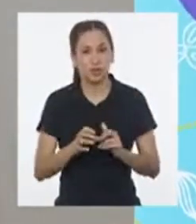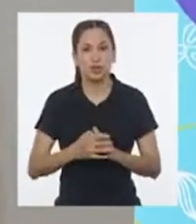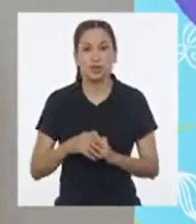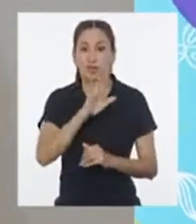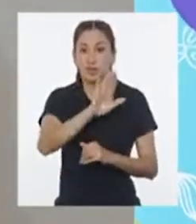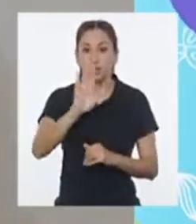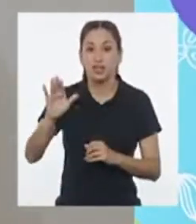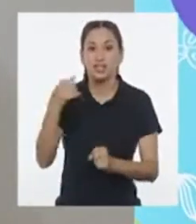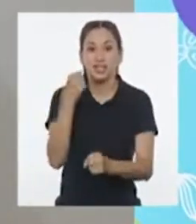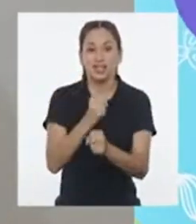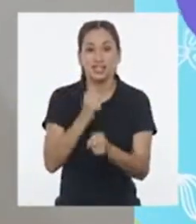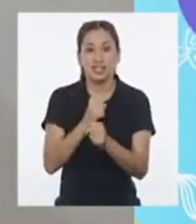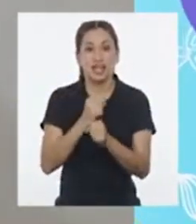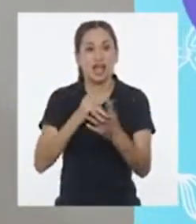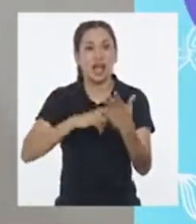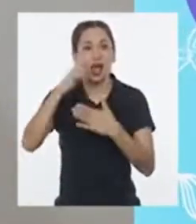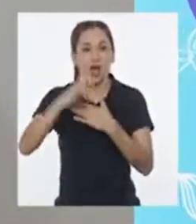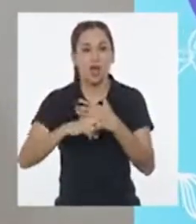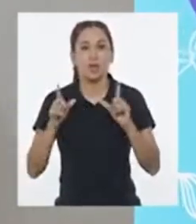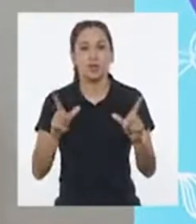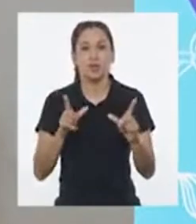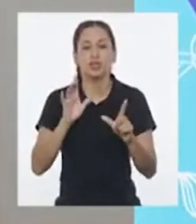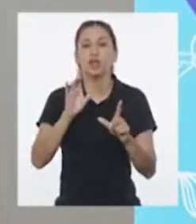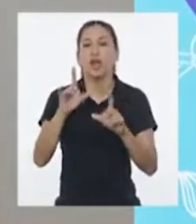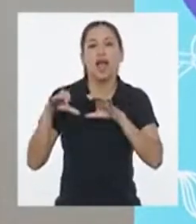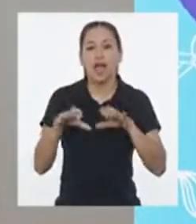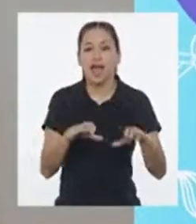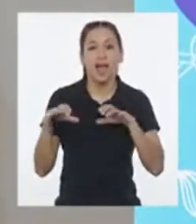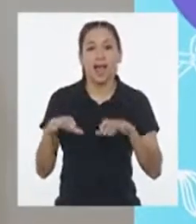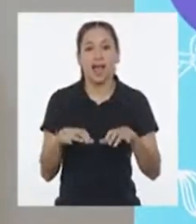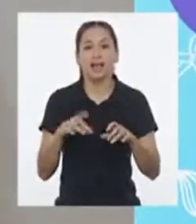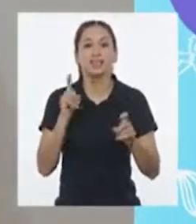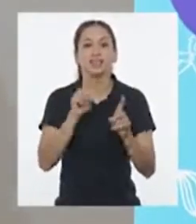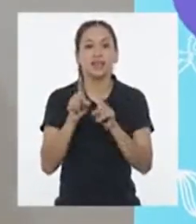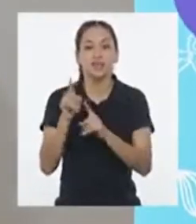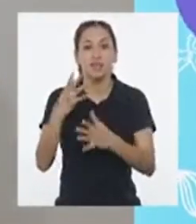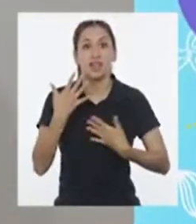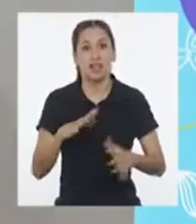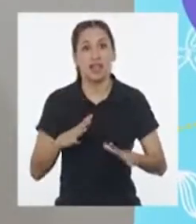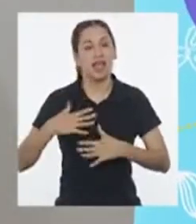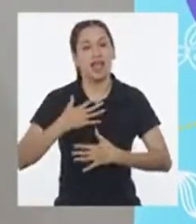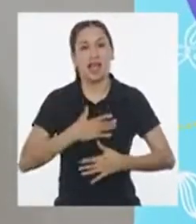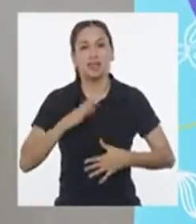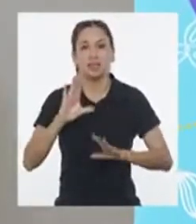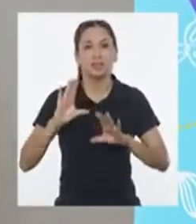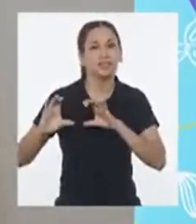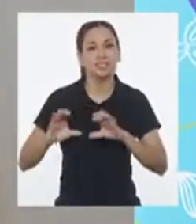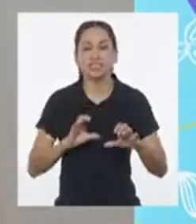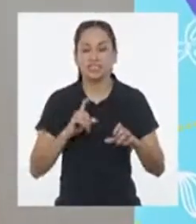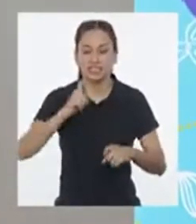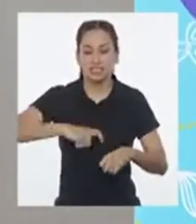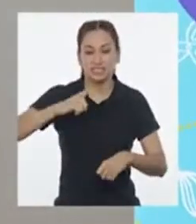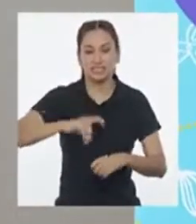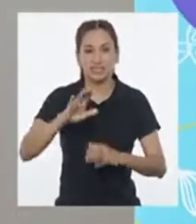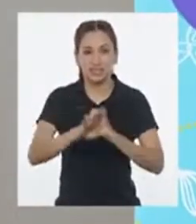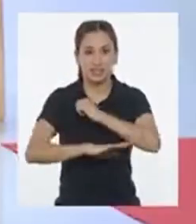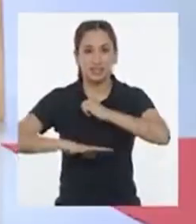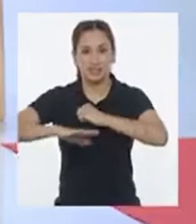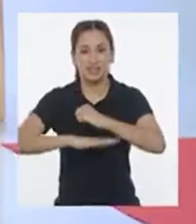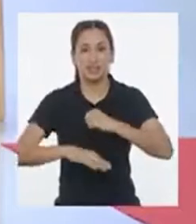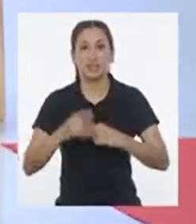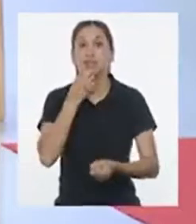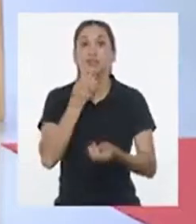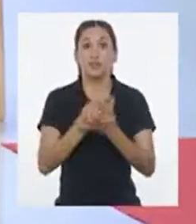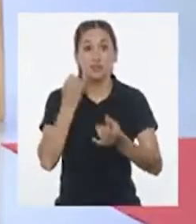Por ejemplo, ellos trabajaban en conjunto en beneficio de la comunidad y así lograban satisfacer sus necesidades básicas.